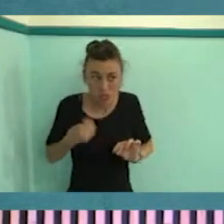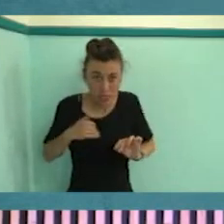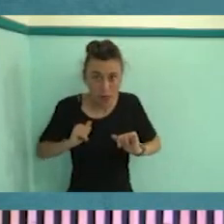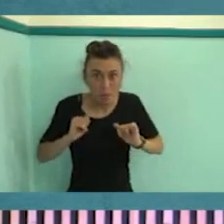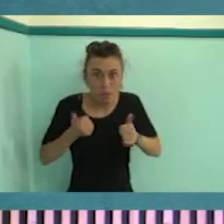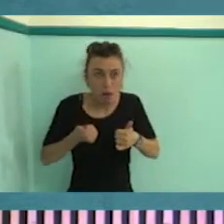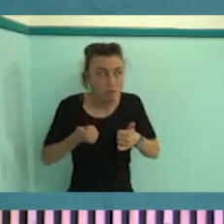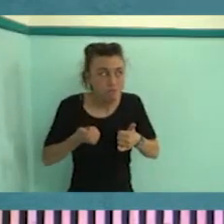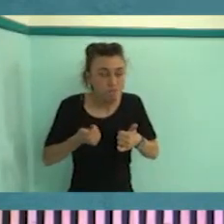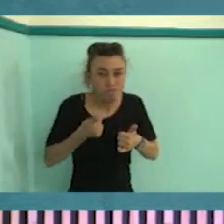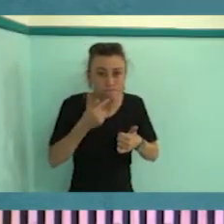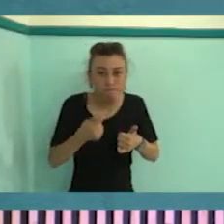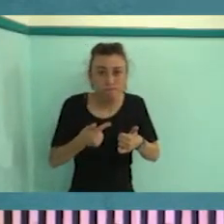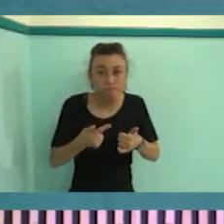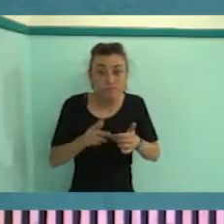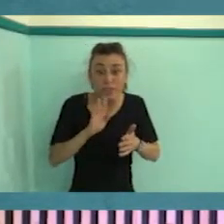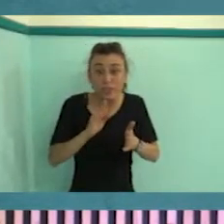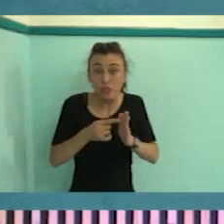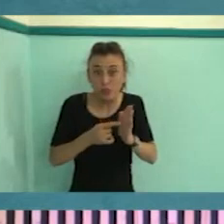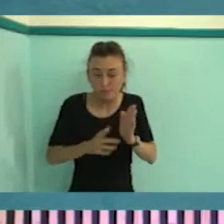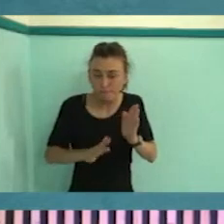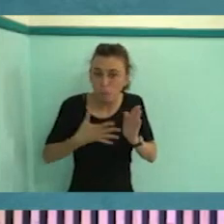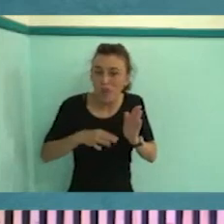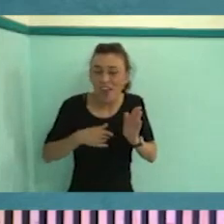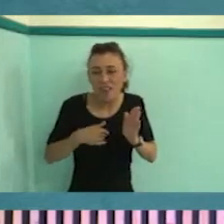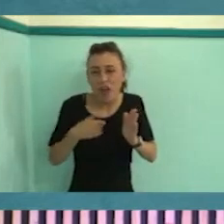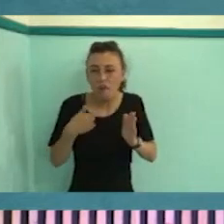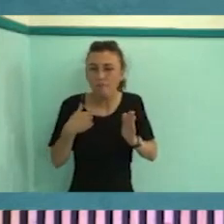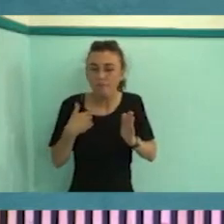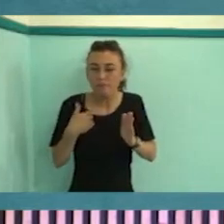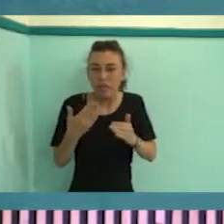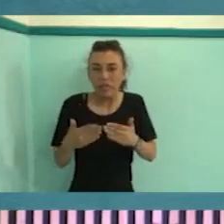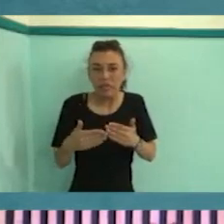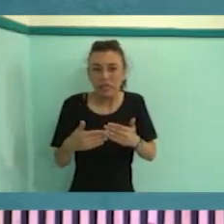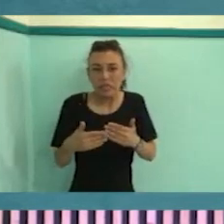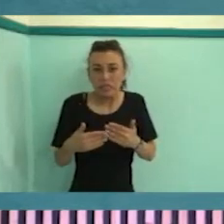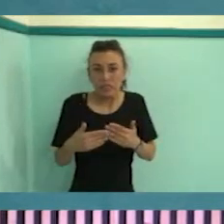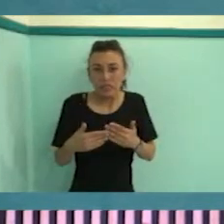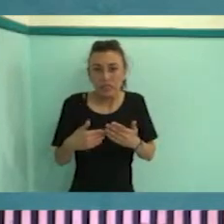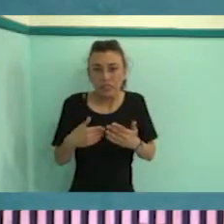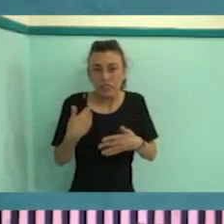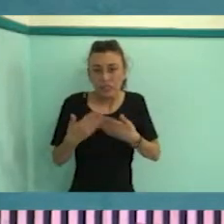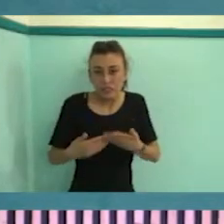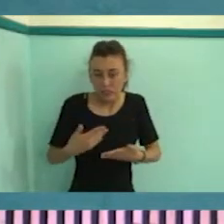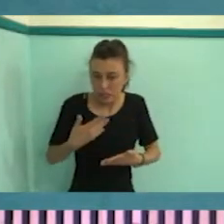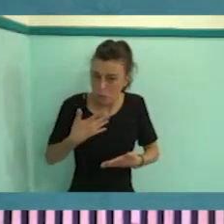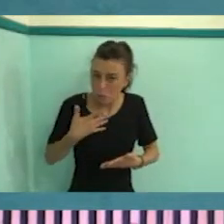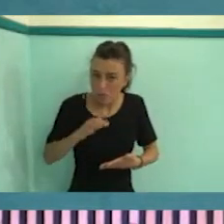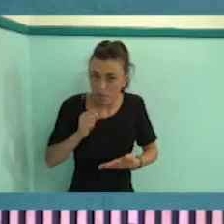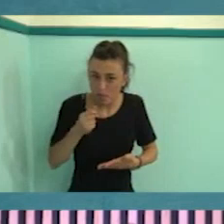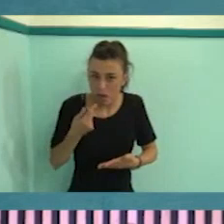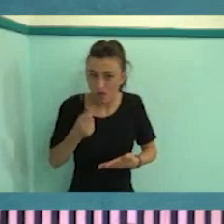puede puede tener eh provocar tendencias suicidas de acuerdo además de un montón de fallos multiorgánico y de fallos en nuestro